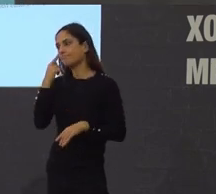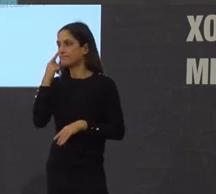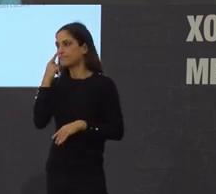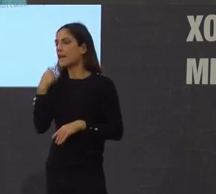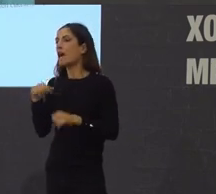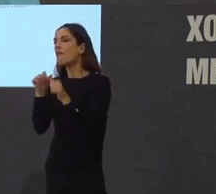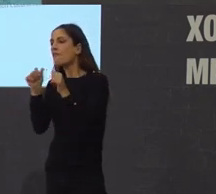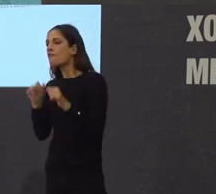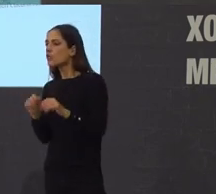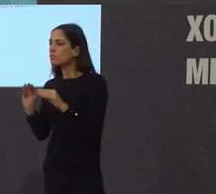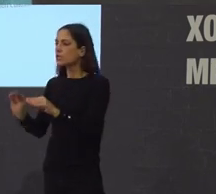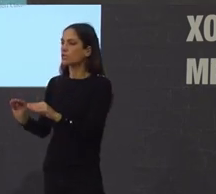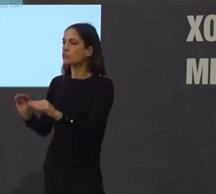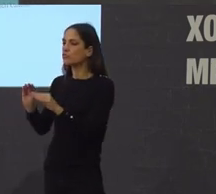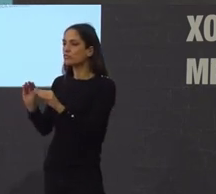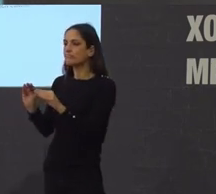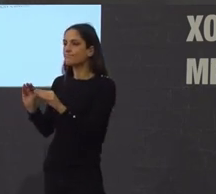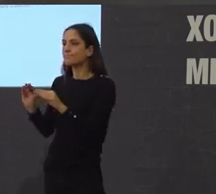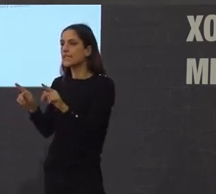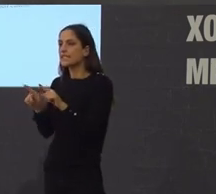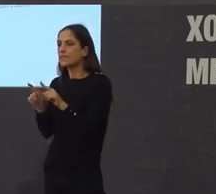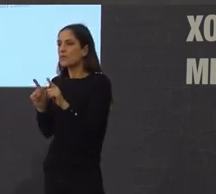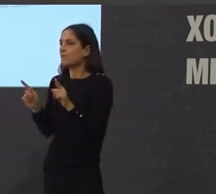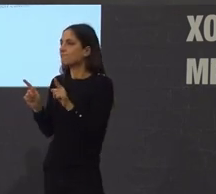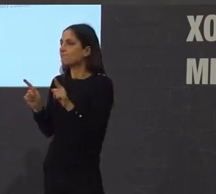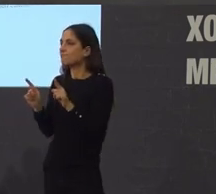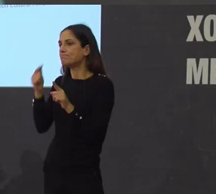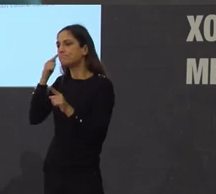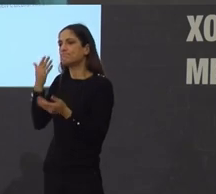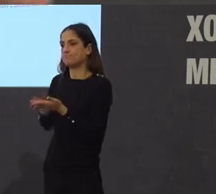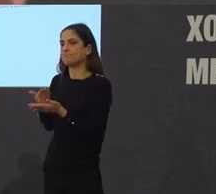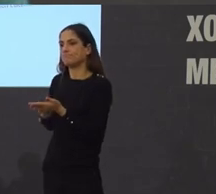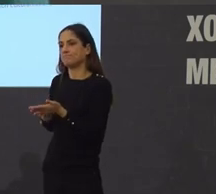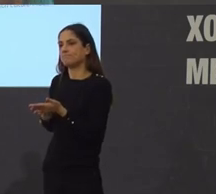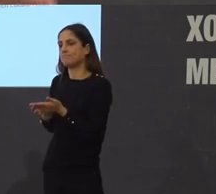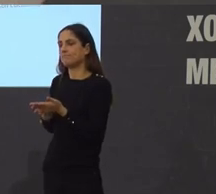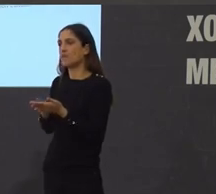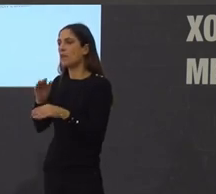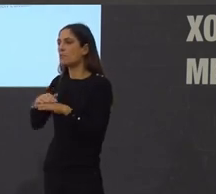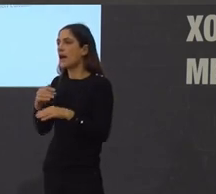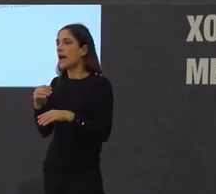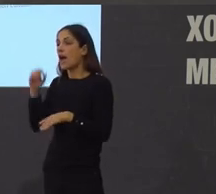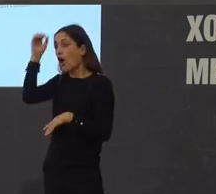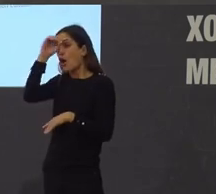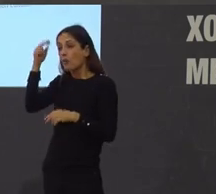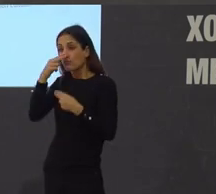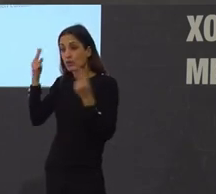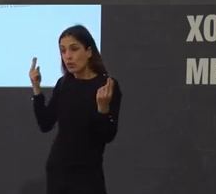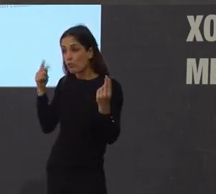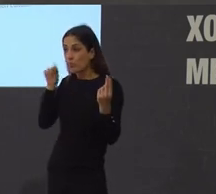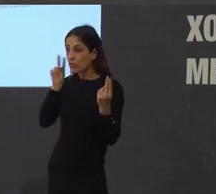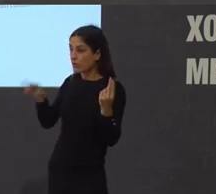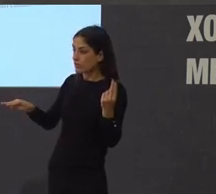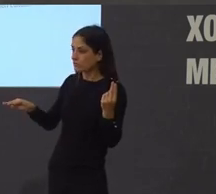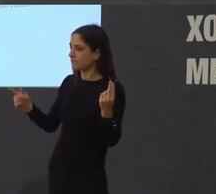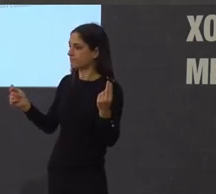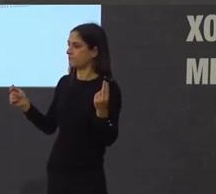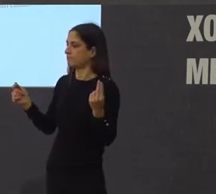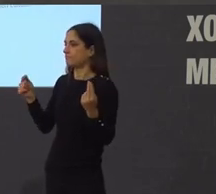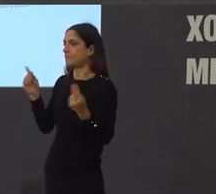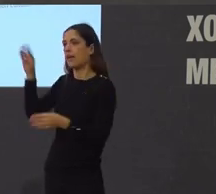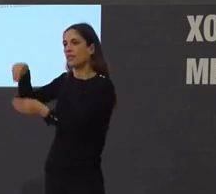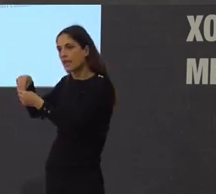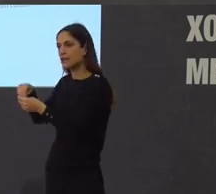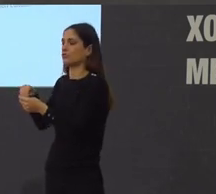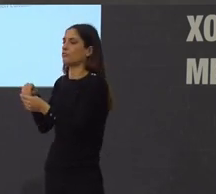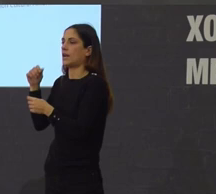o tratarse de un grupo plenamente identificado no por lo menos para la opinión pública como república